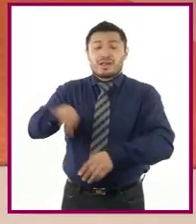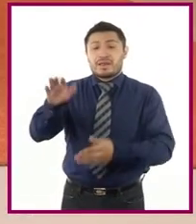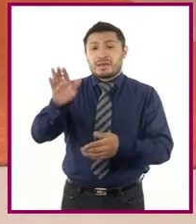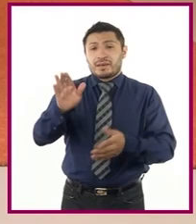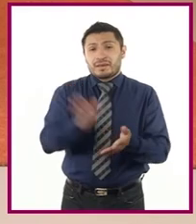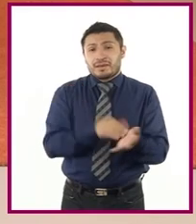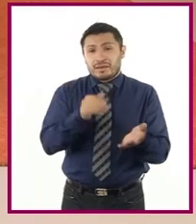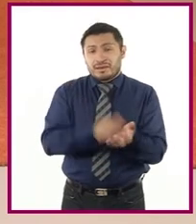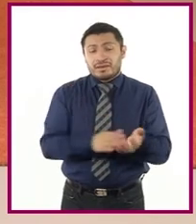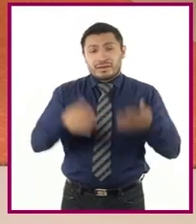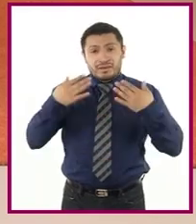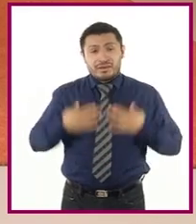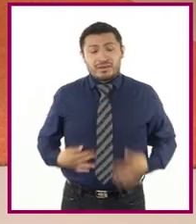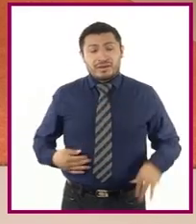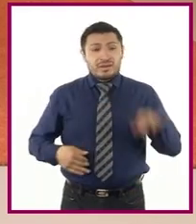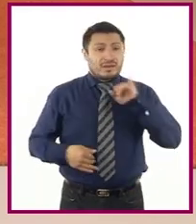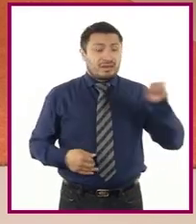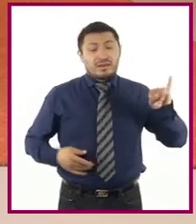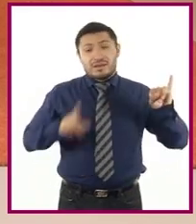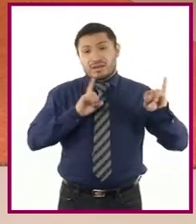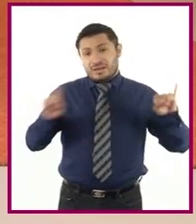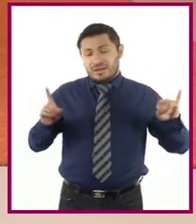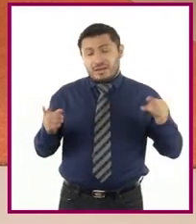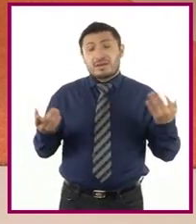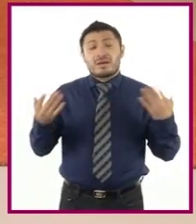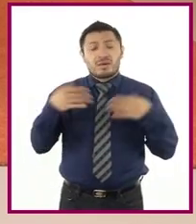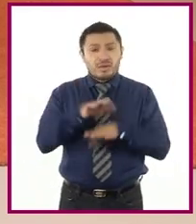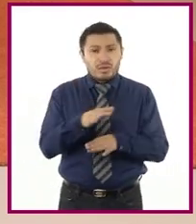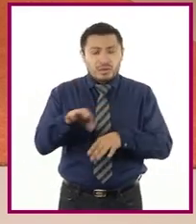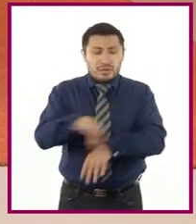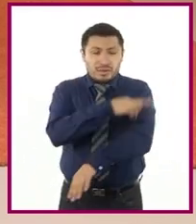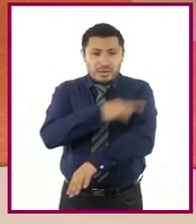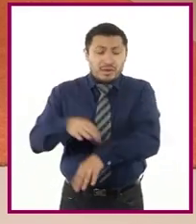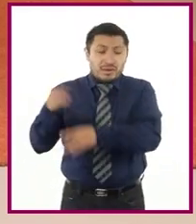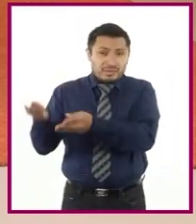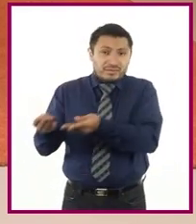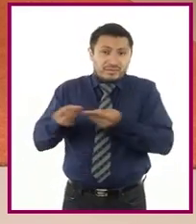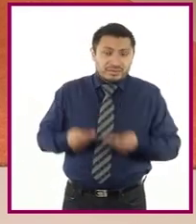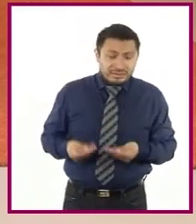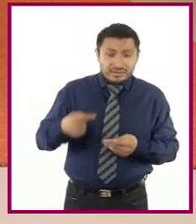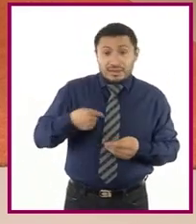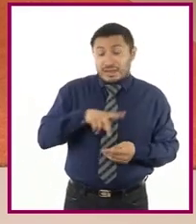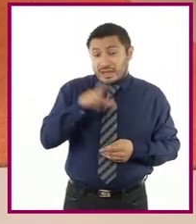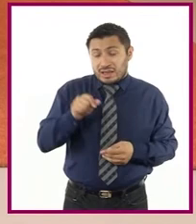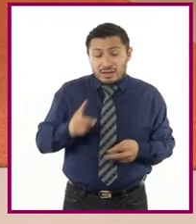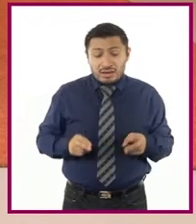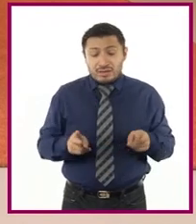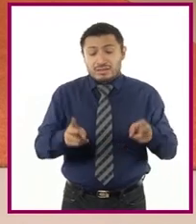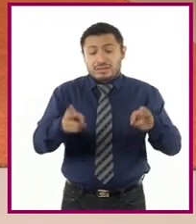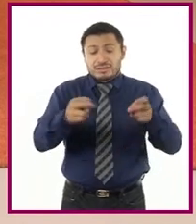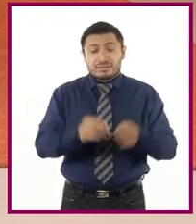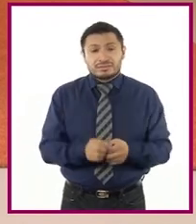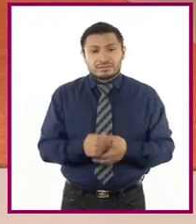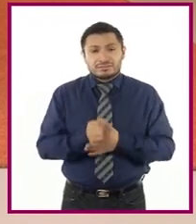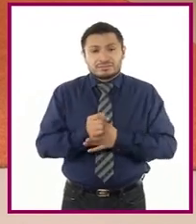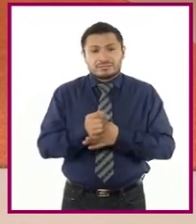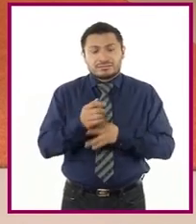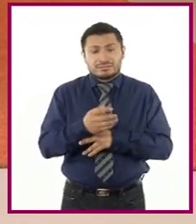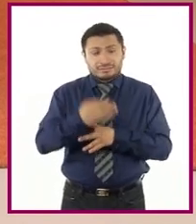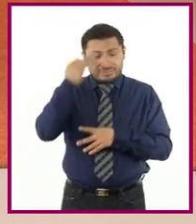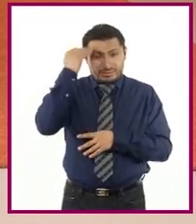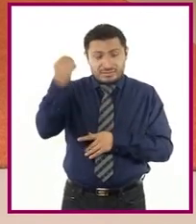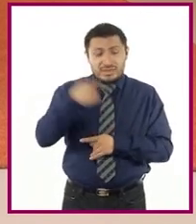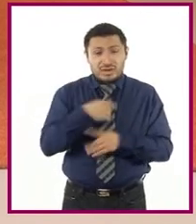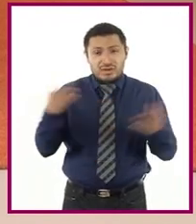de frente izquierdo y derecho con base en las medidas recibidas y cortarlo. El tiempo que me llevaría a